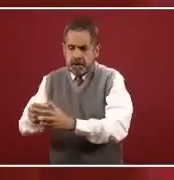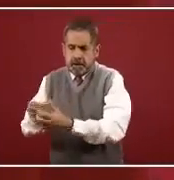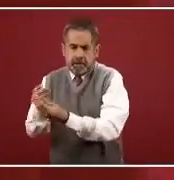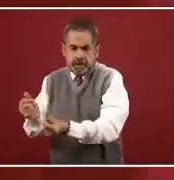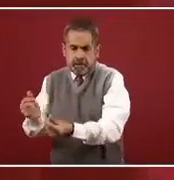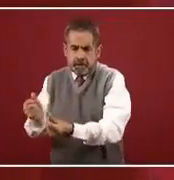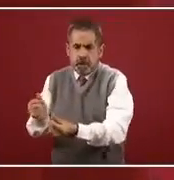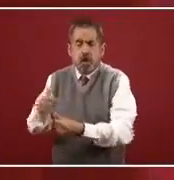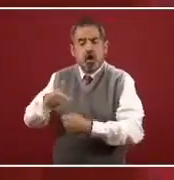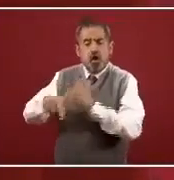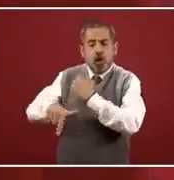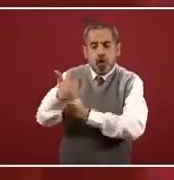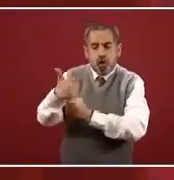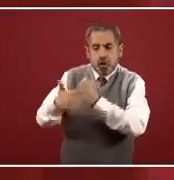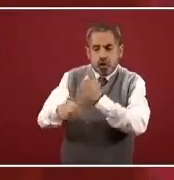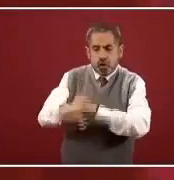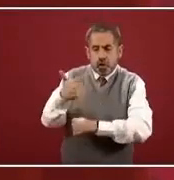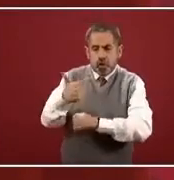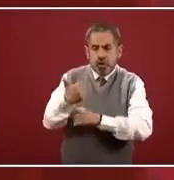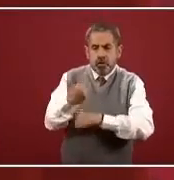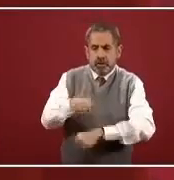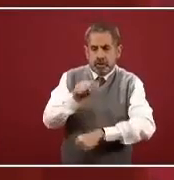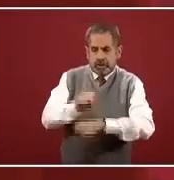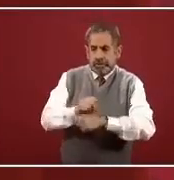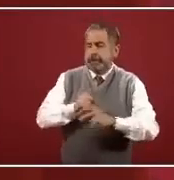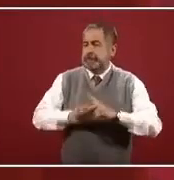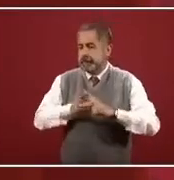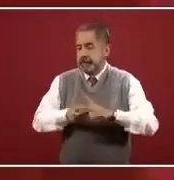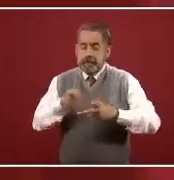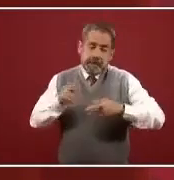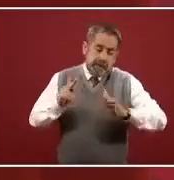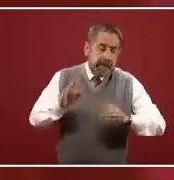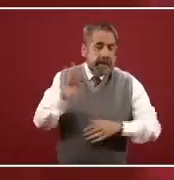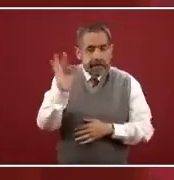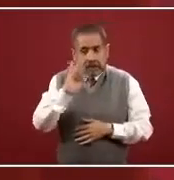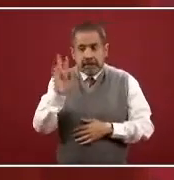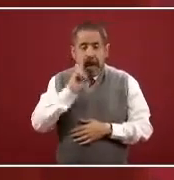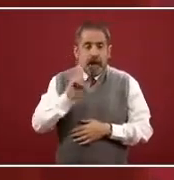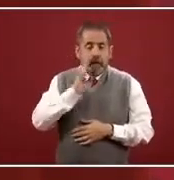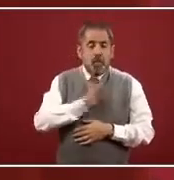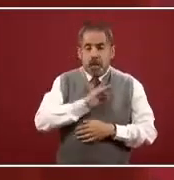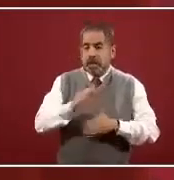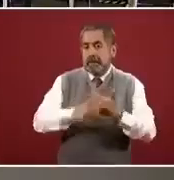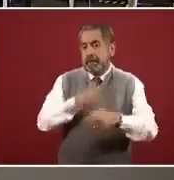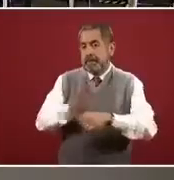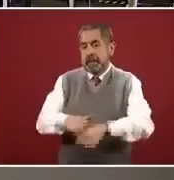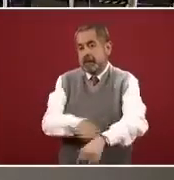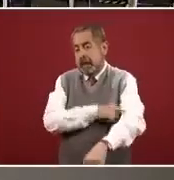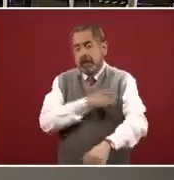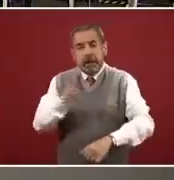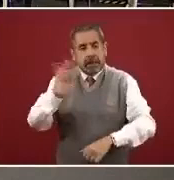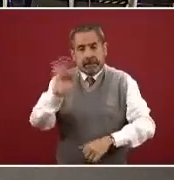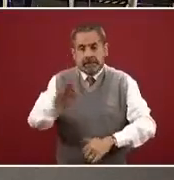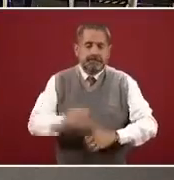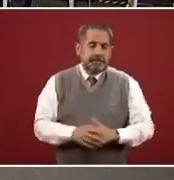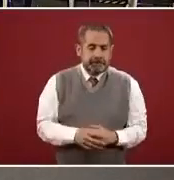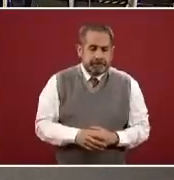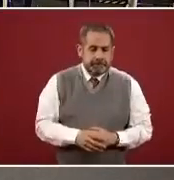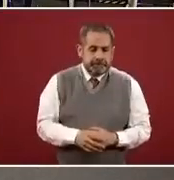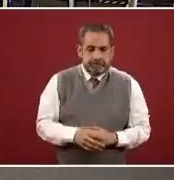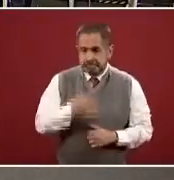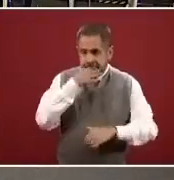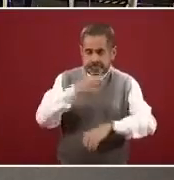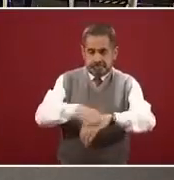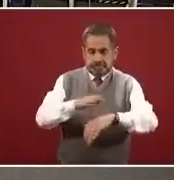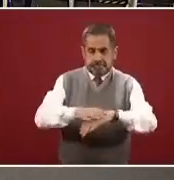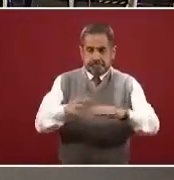tenemos estimado como cálculo, pero también estamos conscientes que esto se puede prolongar. Comentar que este cálculo precisamente